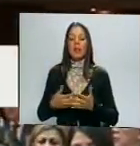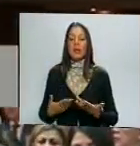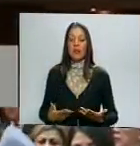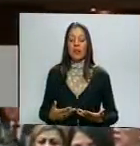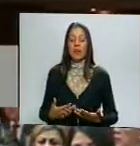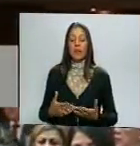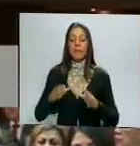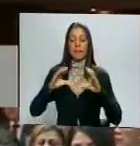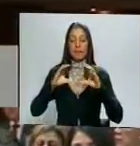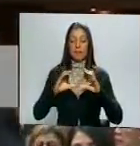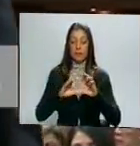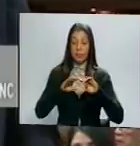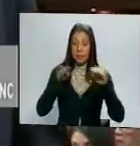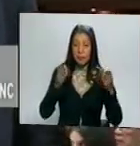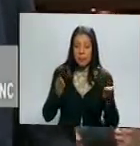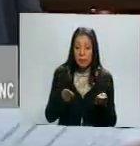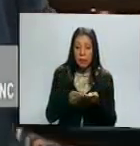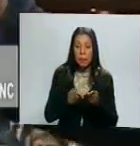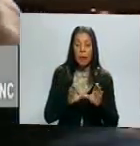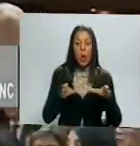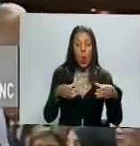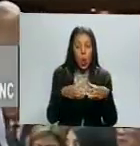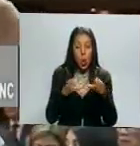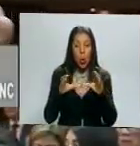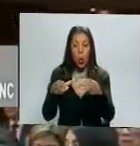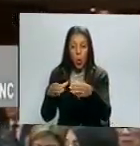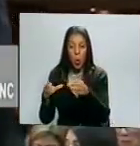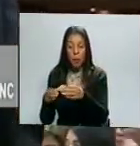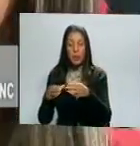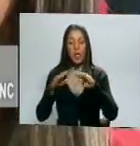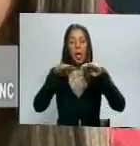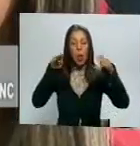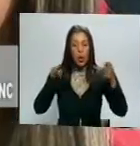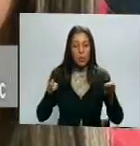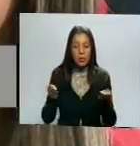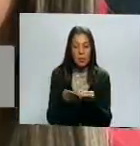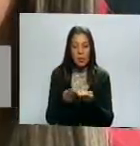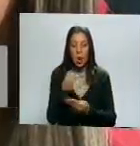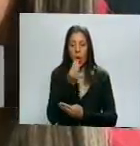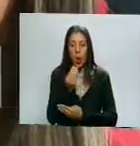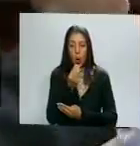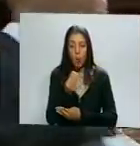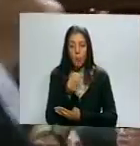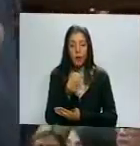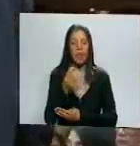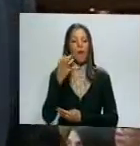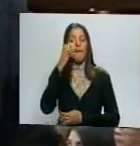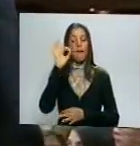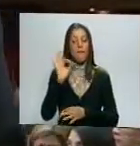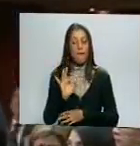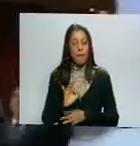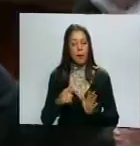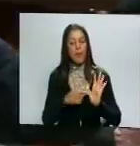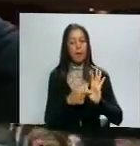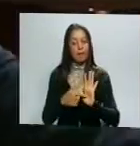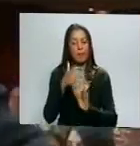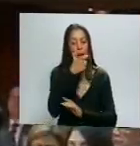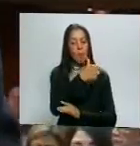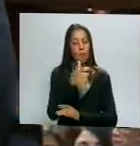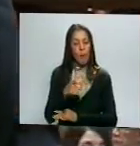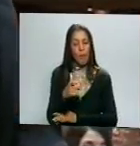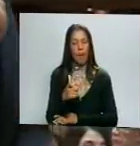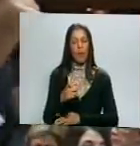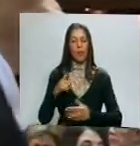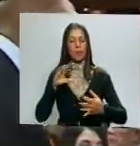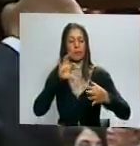los CLAP van a ser un factor fundamental como expresión del pueblo, con el pueblo directamente incorporado a la lucha, junto con